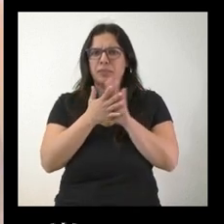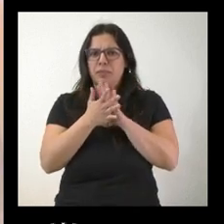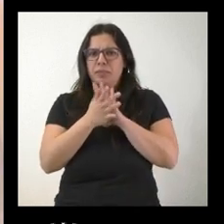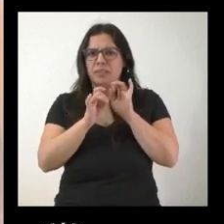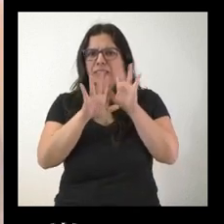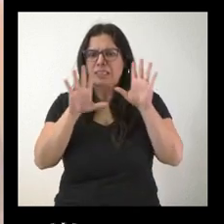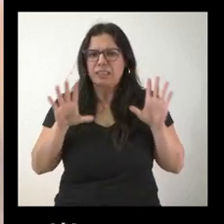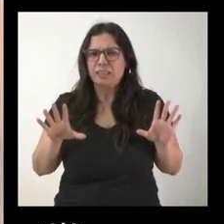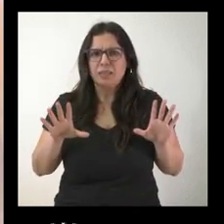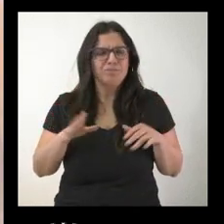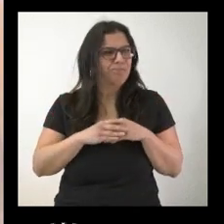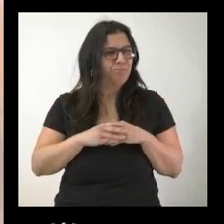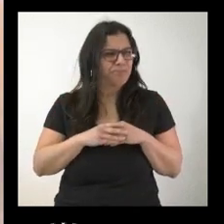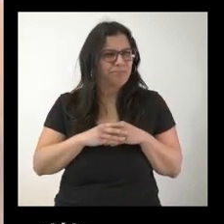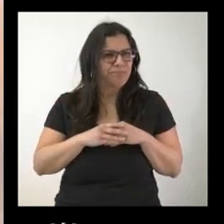información